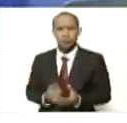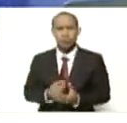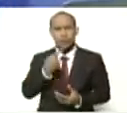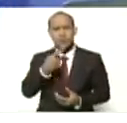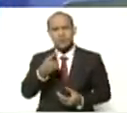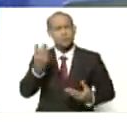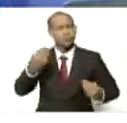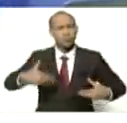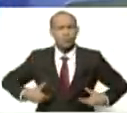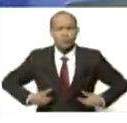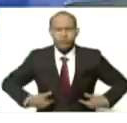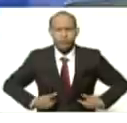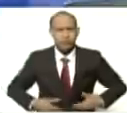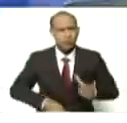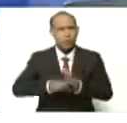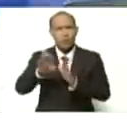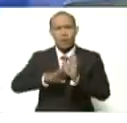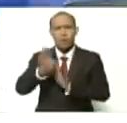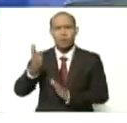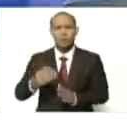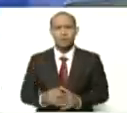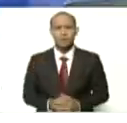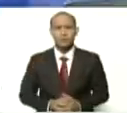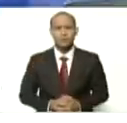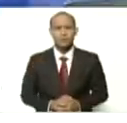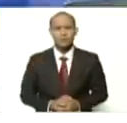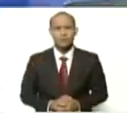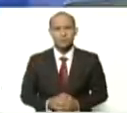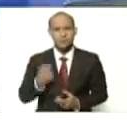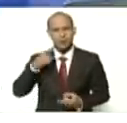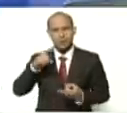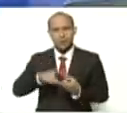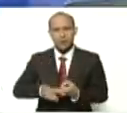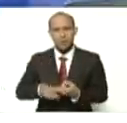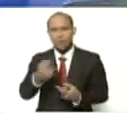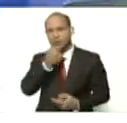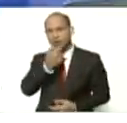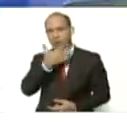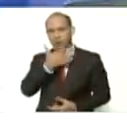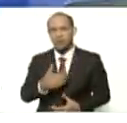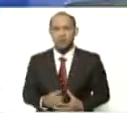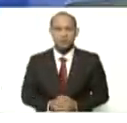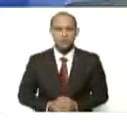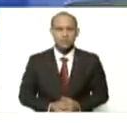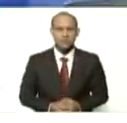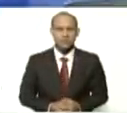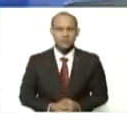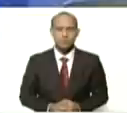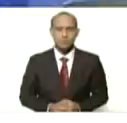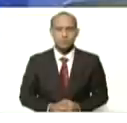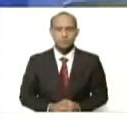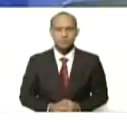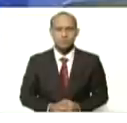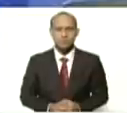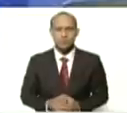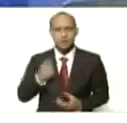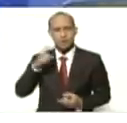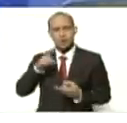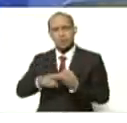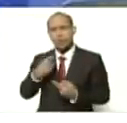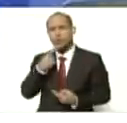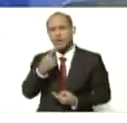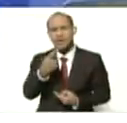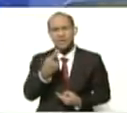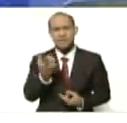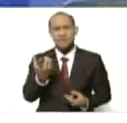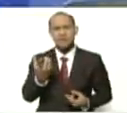listas flores de maduro si lee está la bonita si le dice haciendo